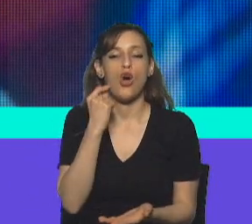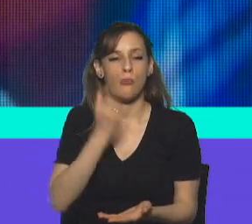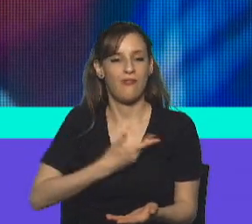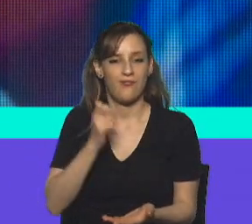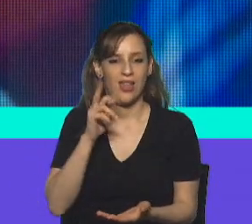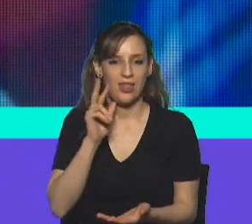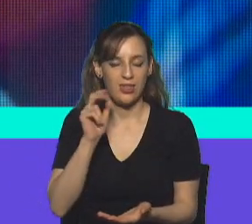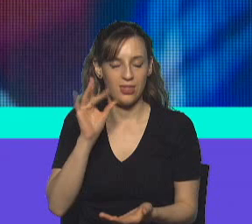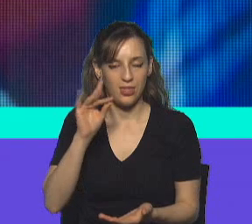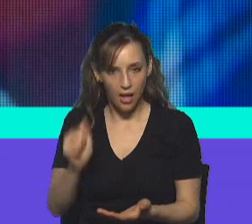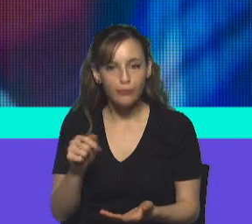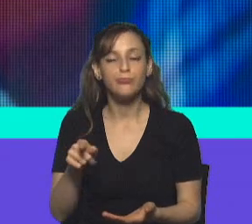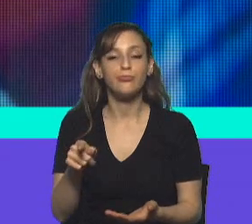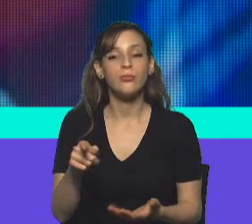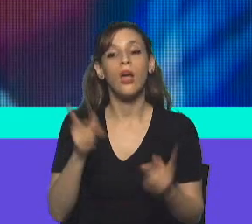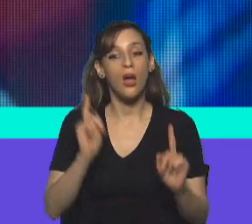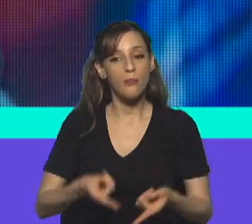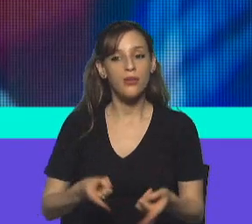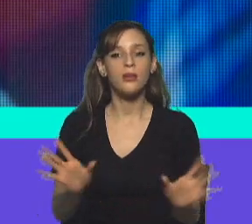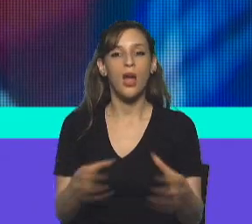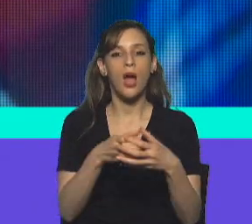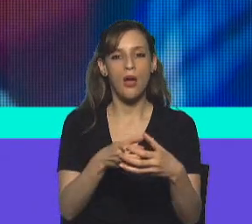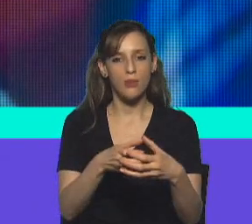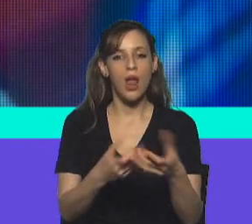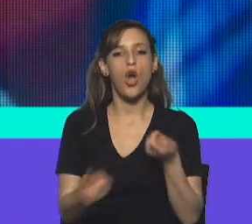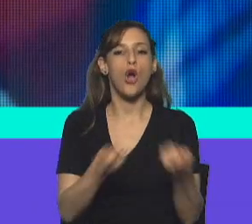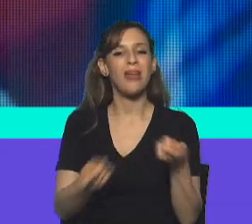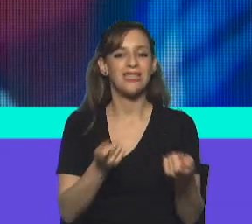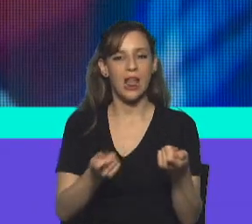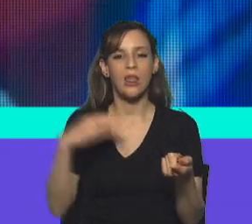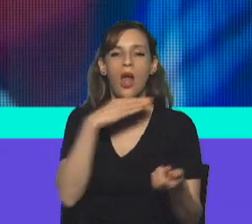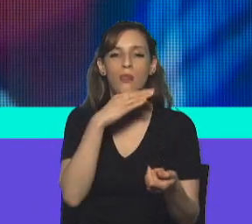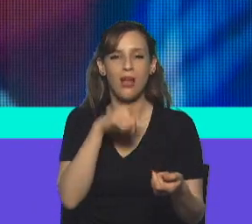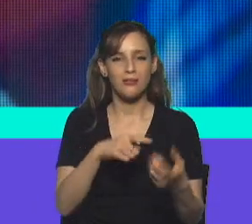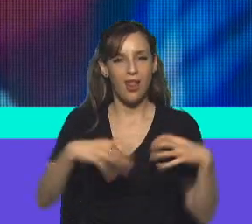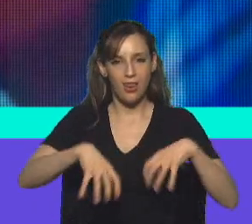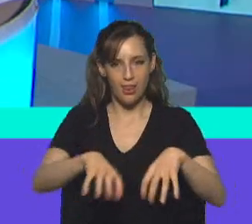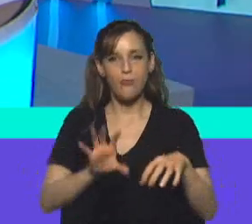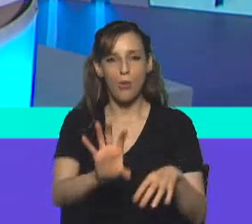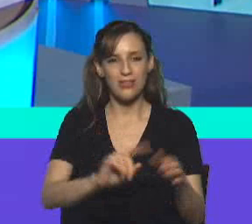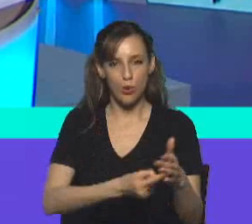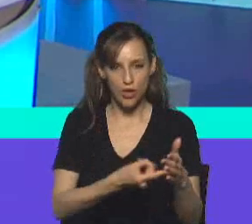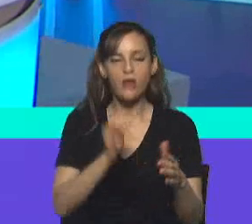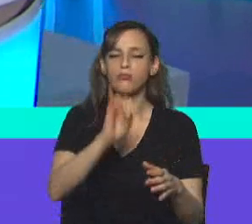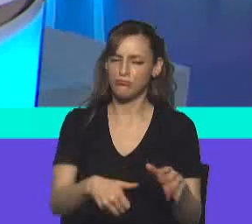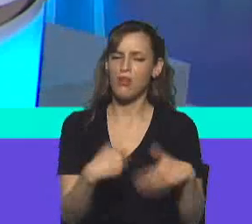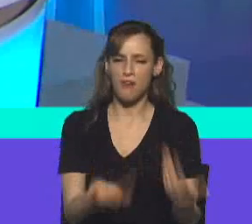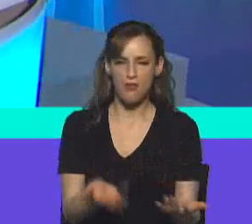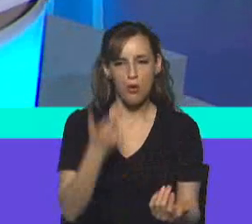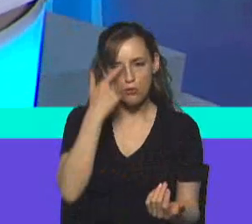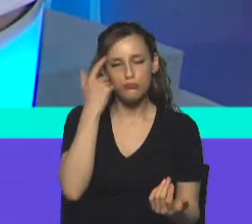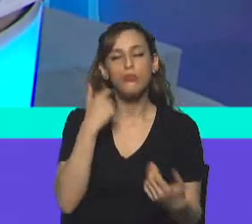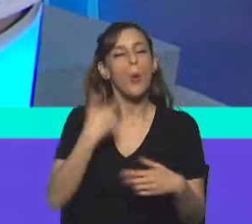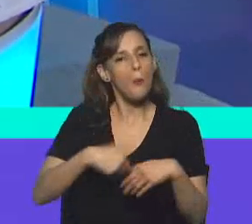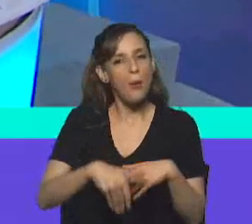cámara de comerciantes almacenero de la provincia con aires también en efecto a favor dijo que va a empezar